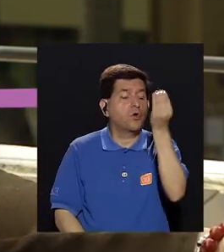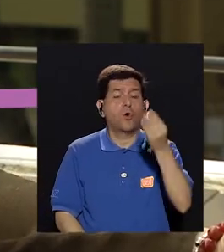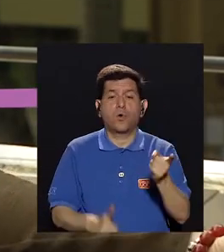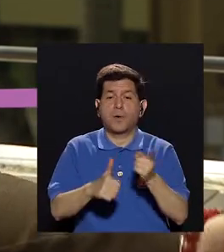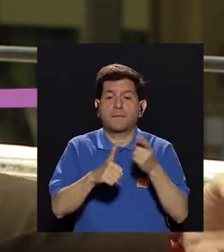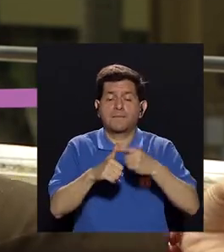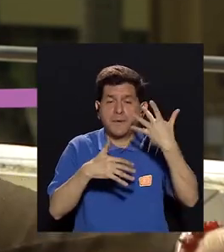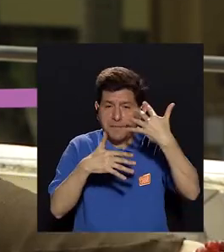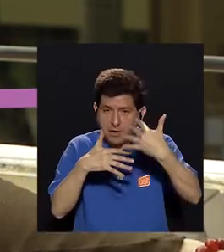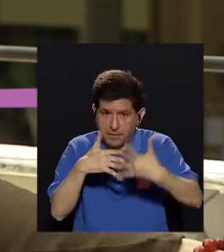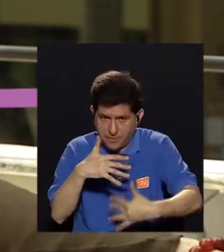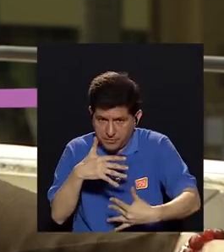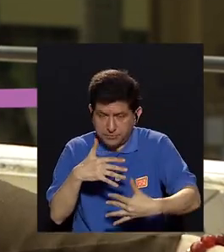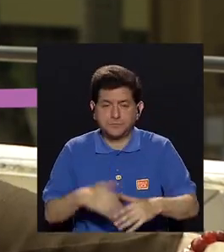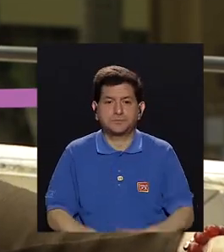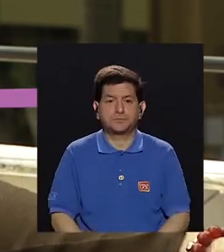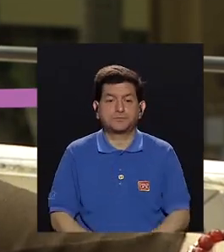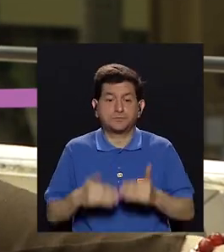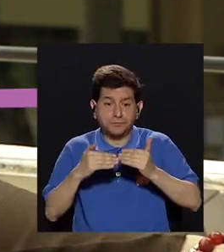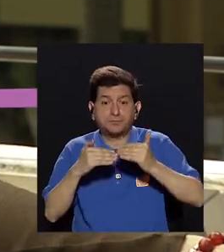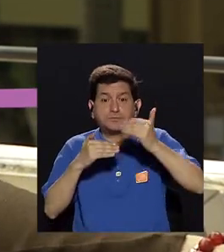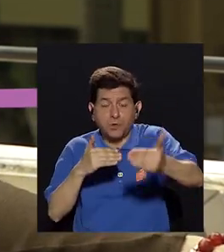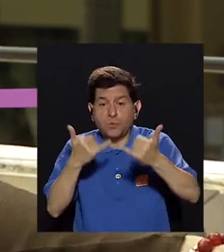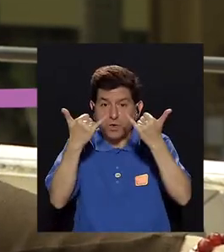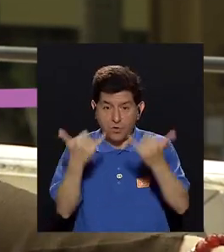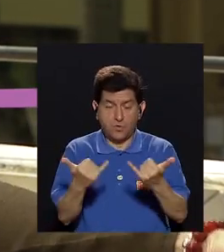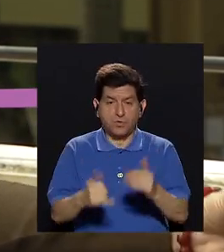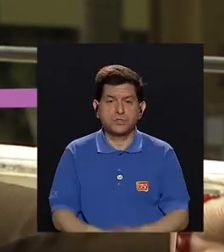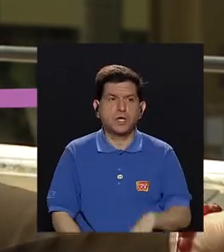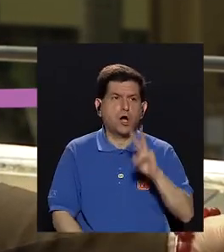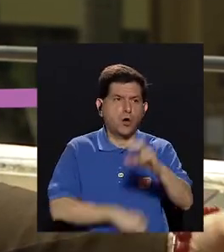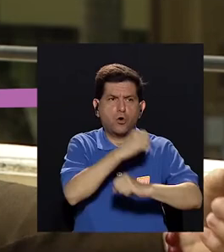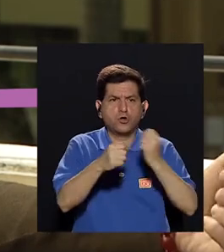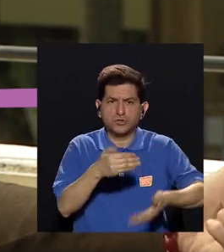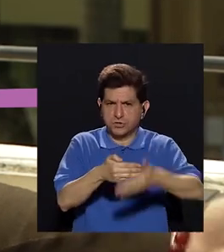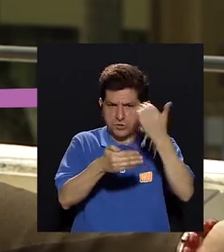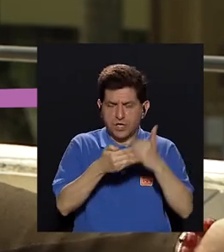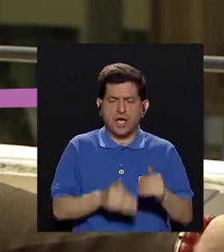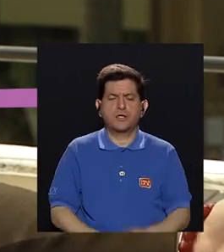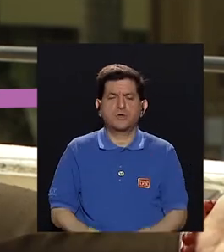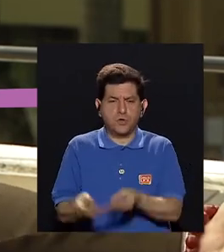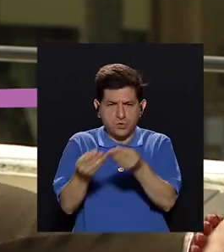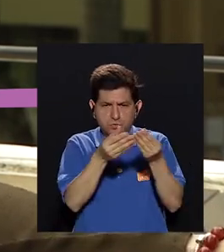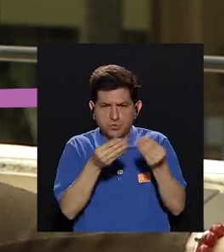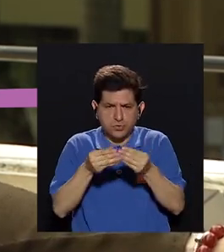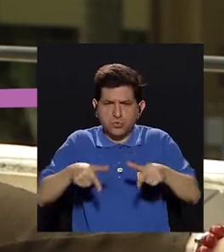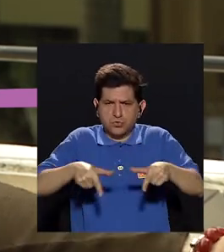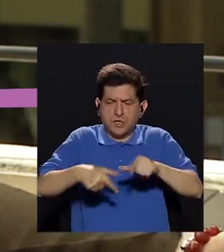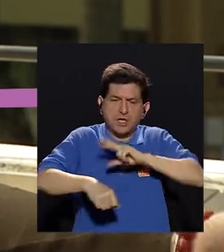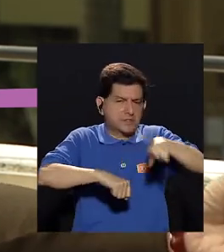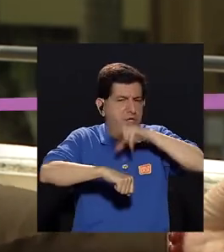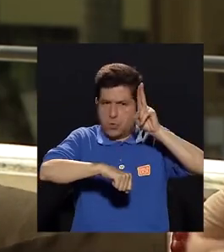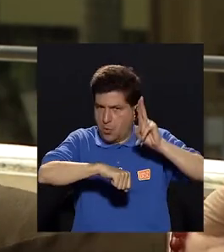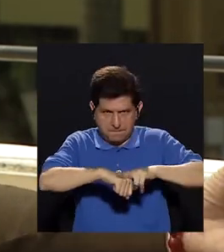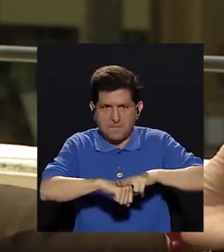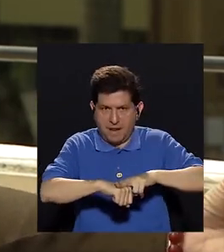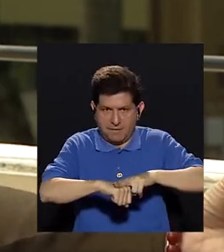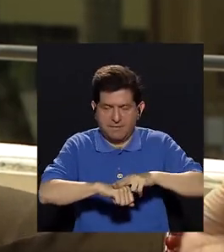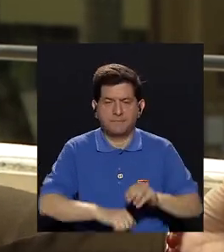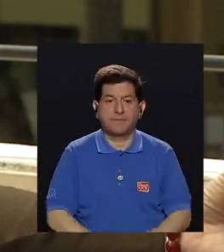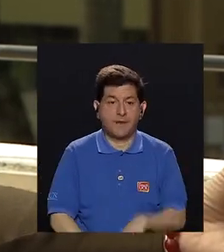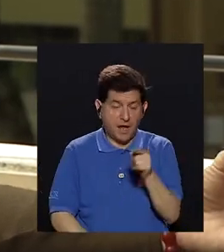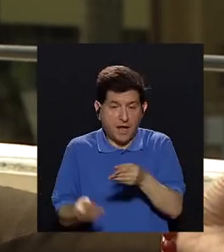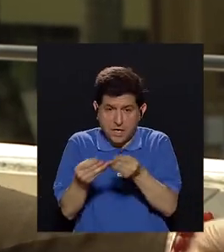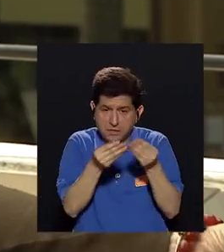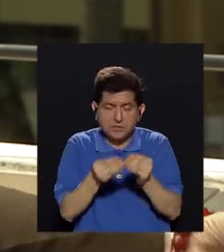años antes, hay flujo vaginal que es normal que exista. ¿Okay? Es un flujo que es blanco, transparente, que puede tener hasta un